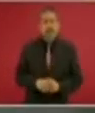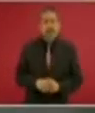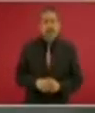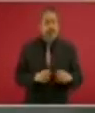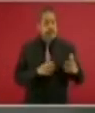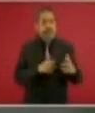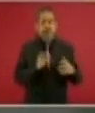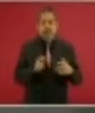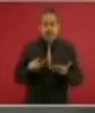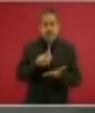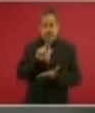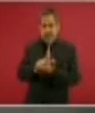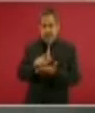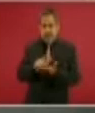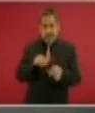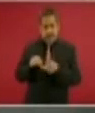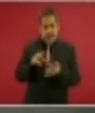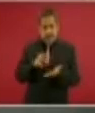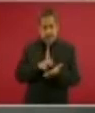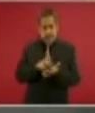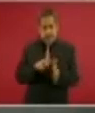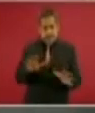se reformó la ley